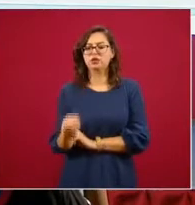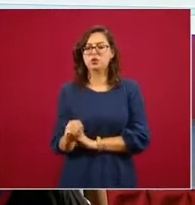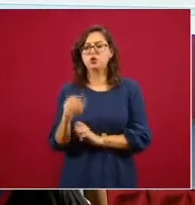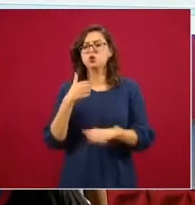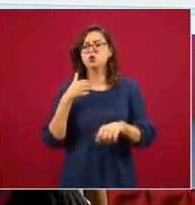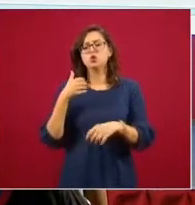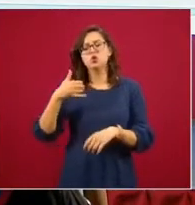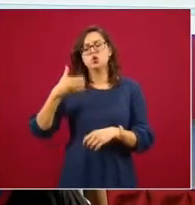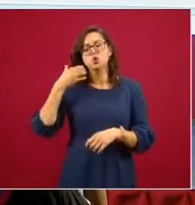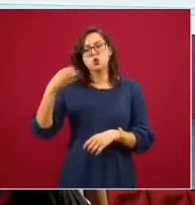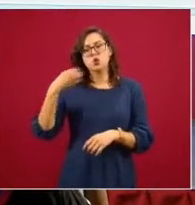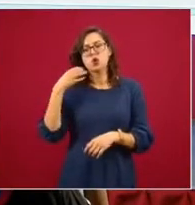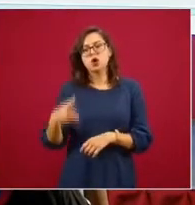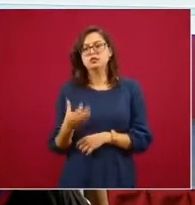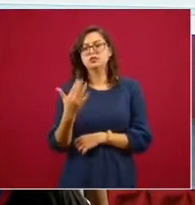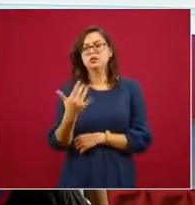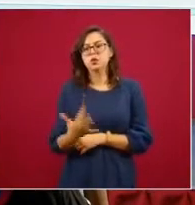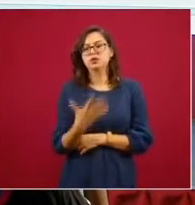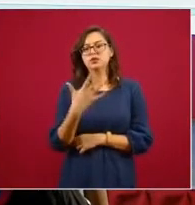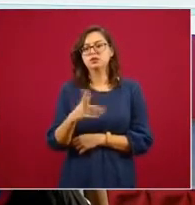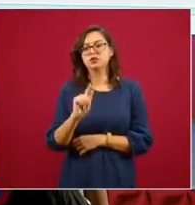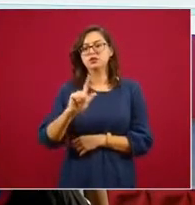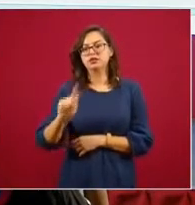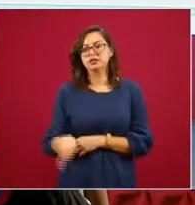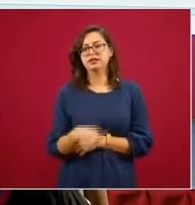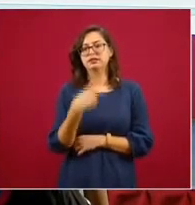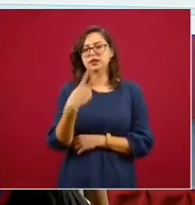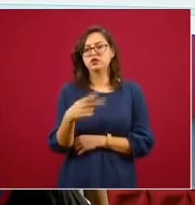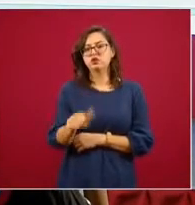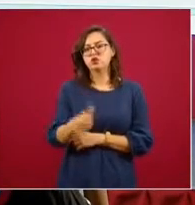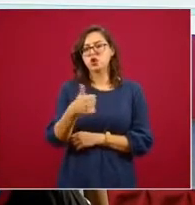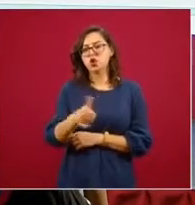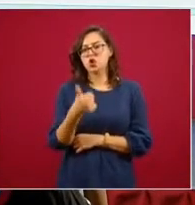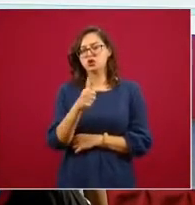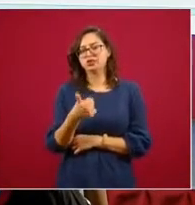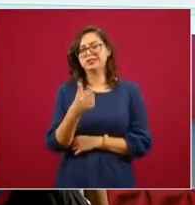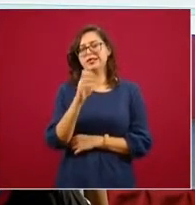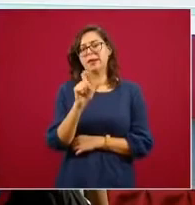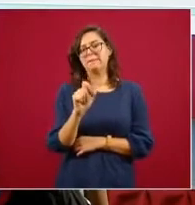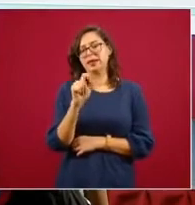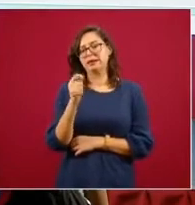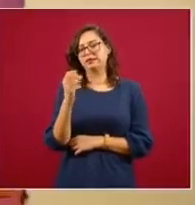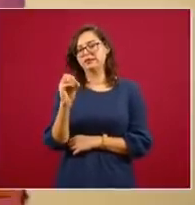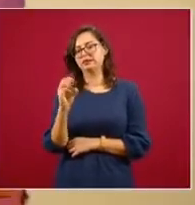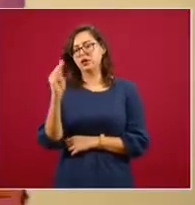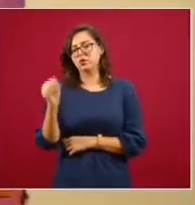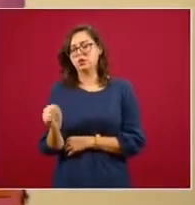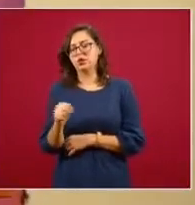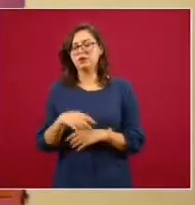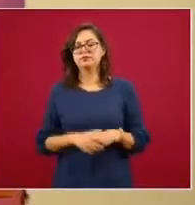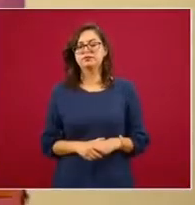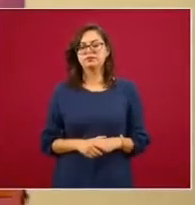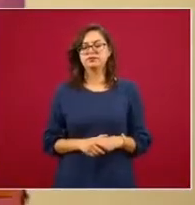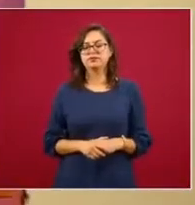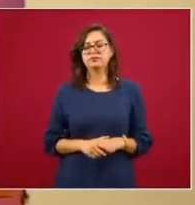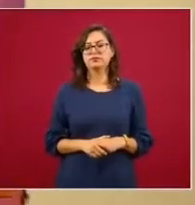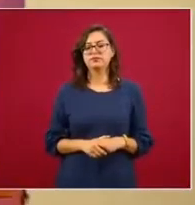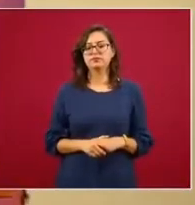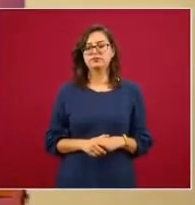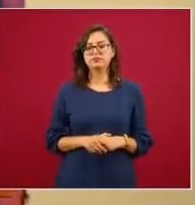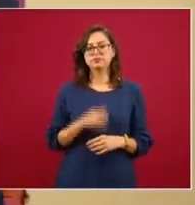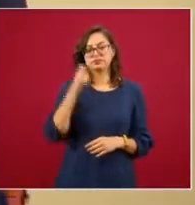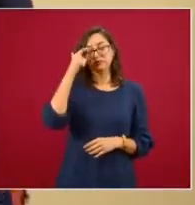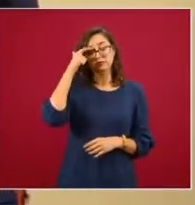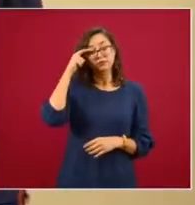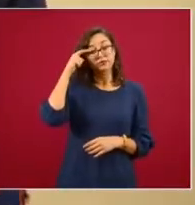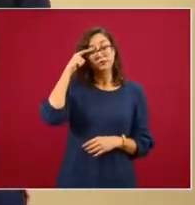55 72 11 2009. Repito el número, al 55 72 11